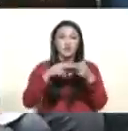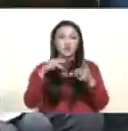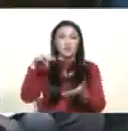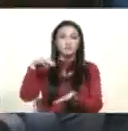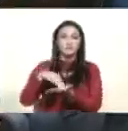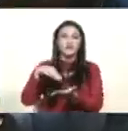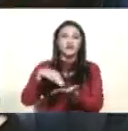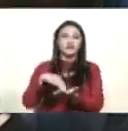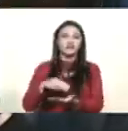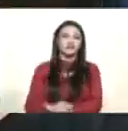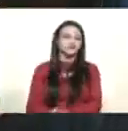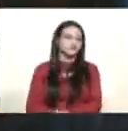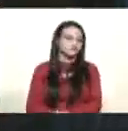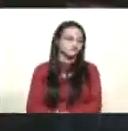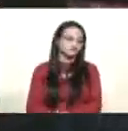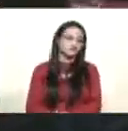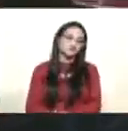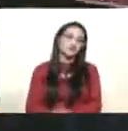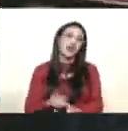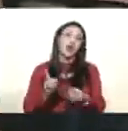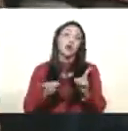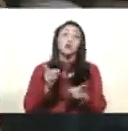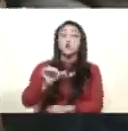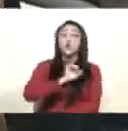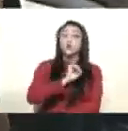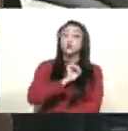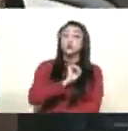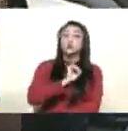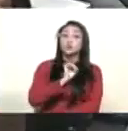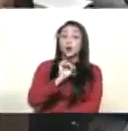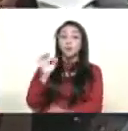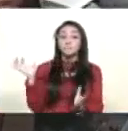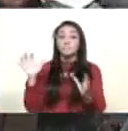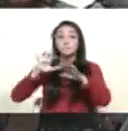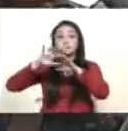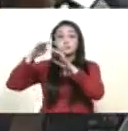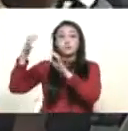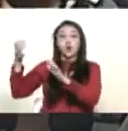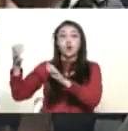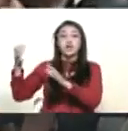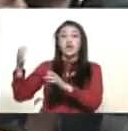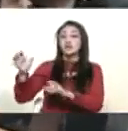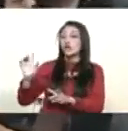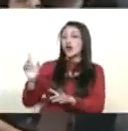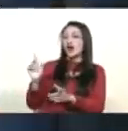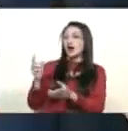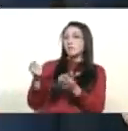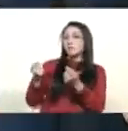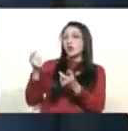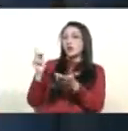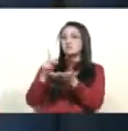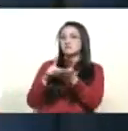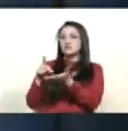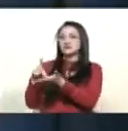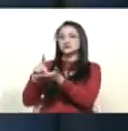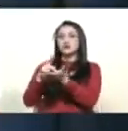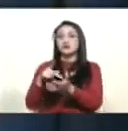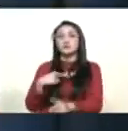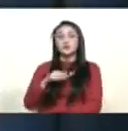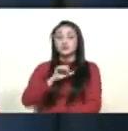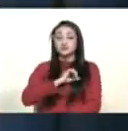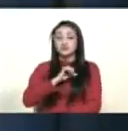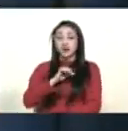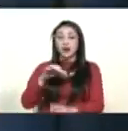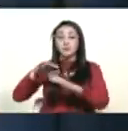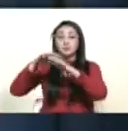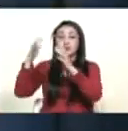Miranda. Algunos temían que el poliedro se nos quedara grande para un solo estado. Mi único temor es que el